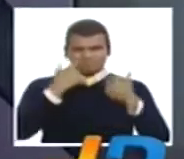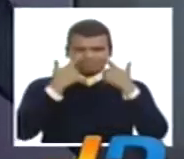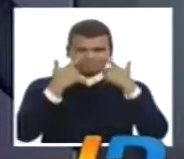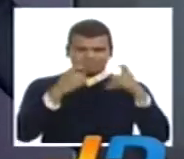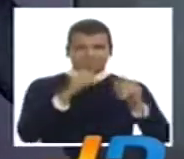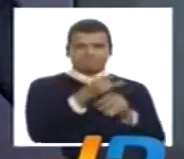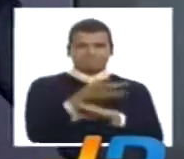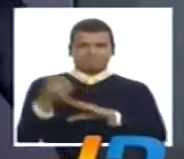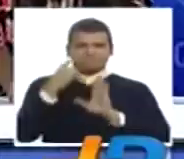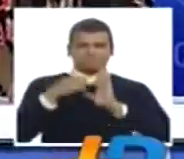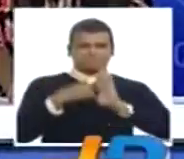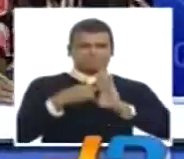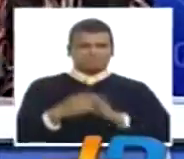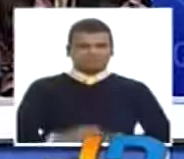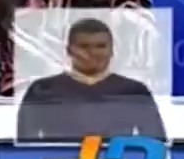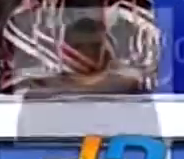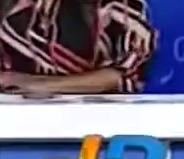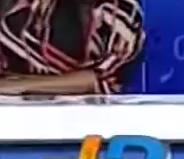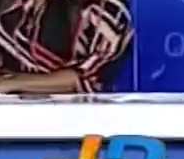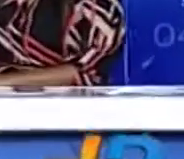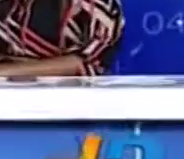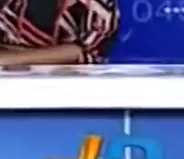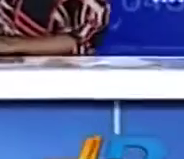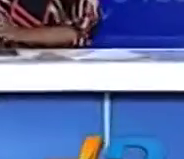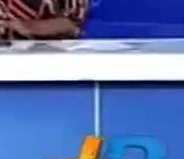del suroccidente colombiano.